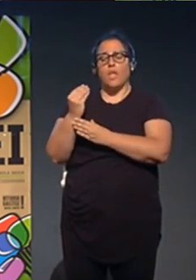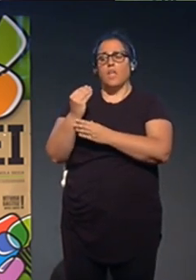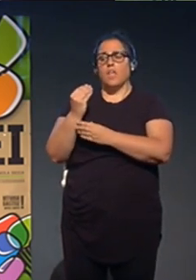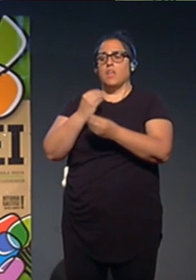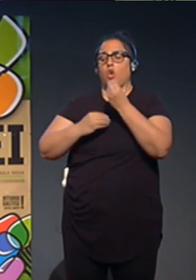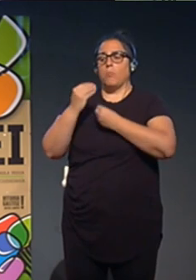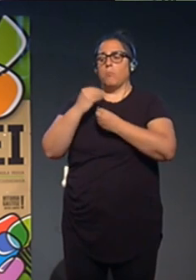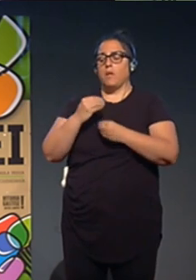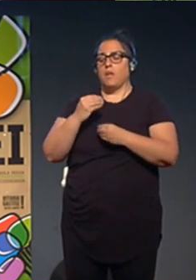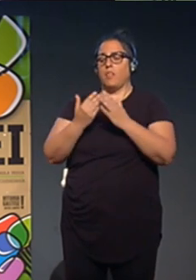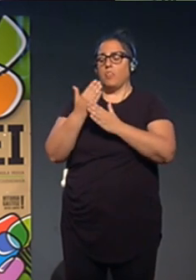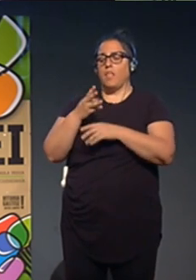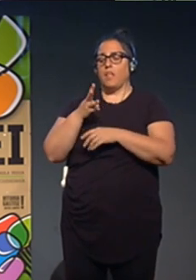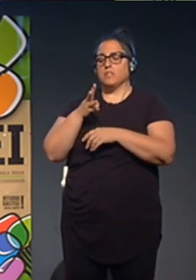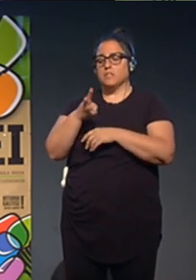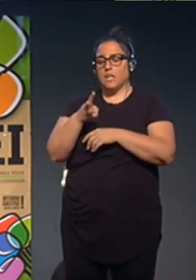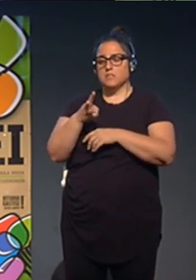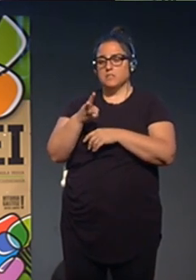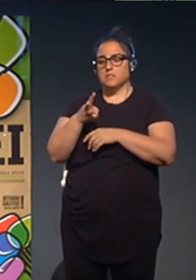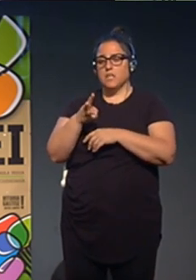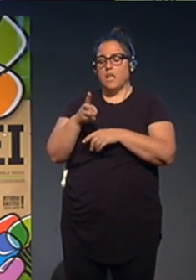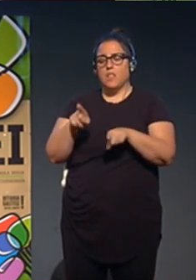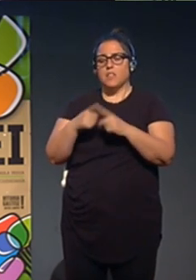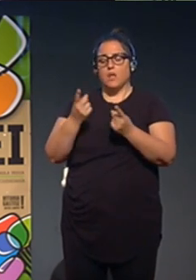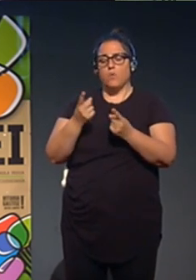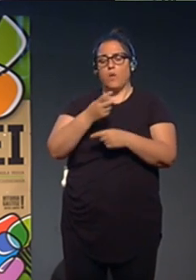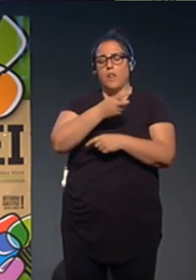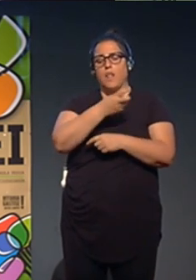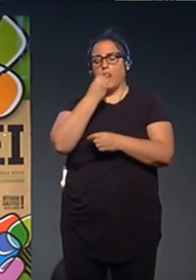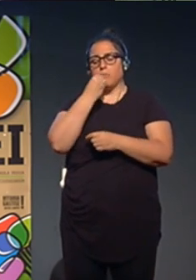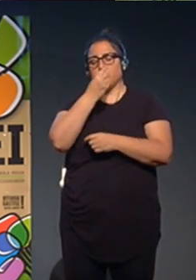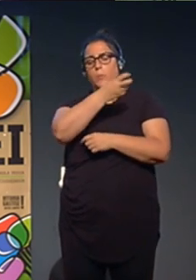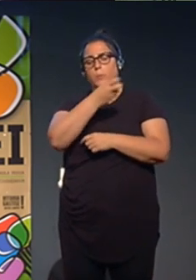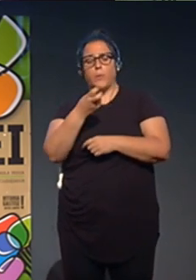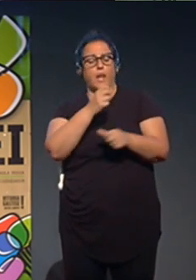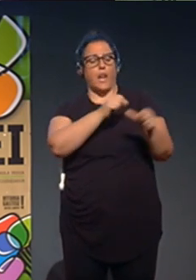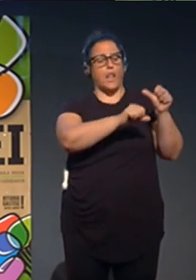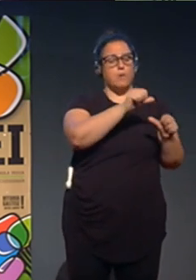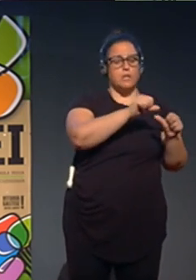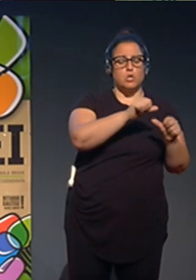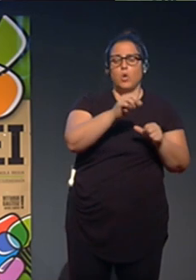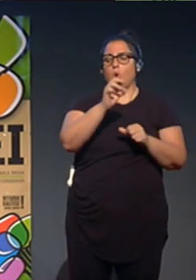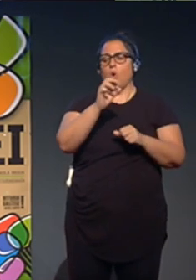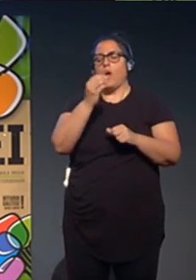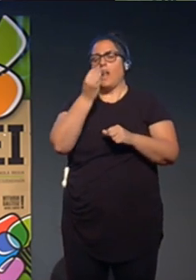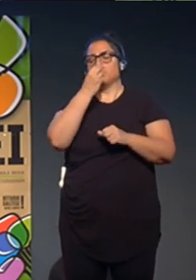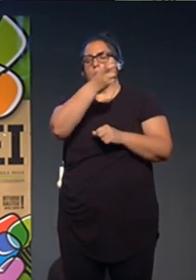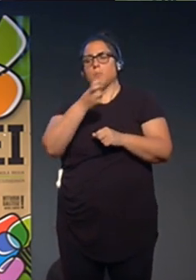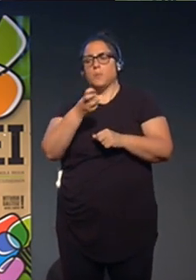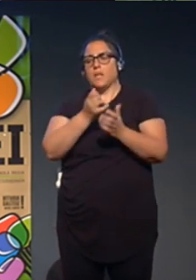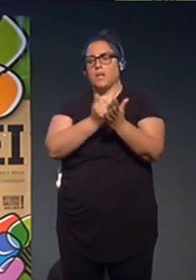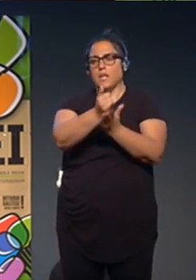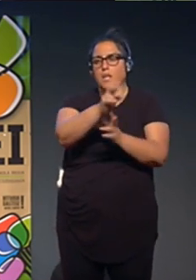día hay que comer tres veces al día produzcas en un laboratorio o en el o o o en un campo de cultivo